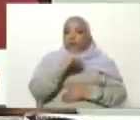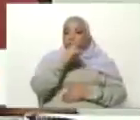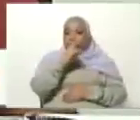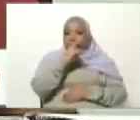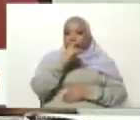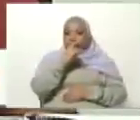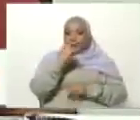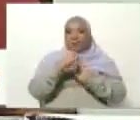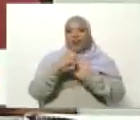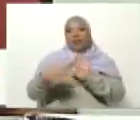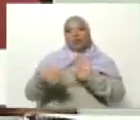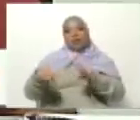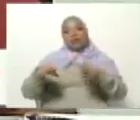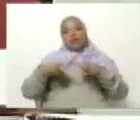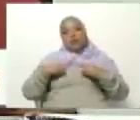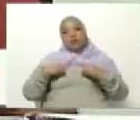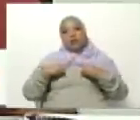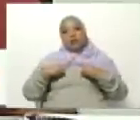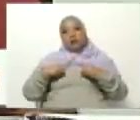la derecha reconoce